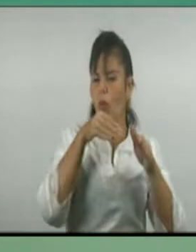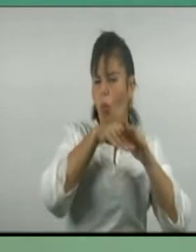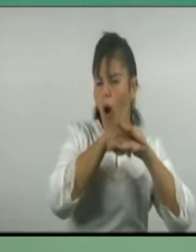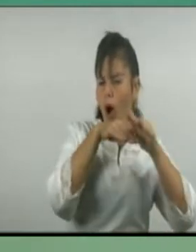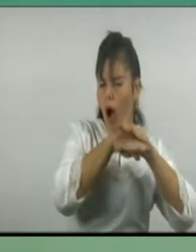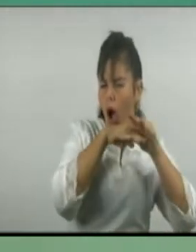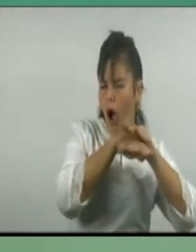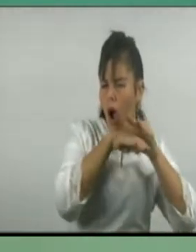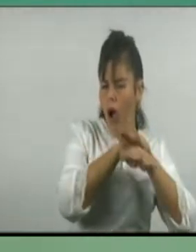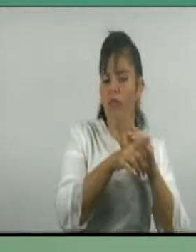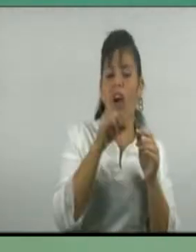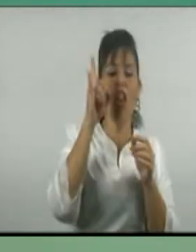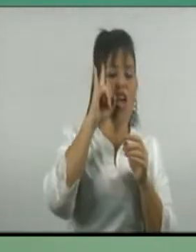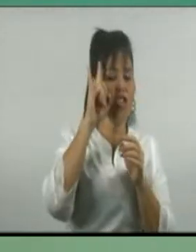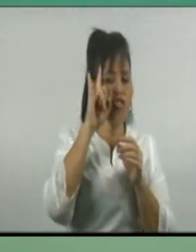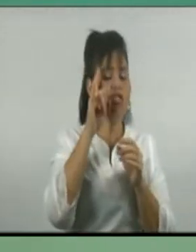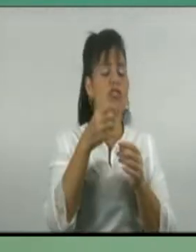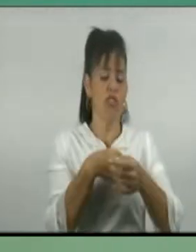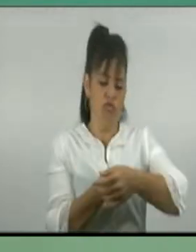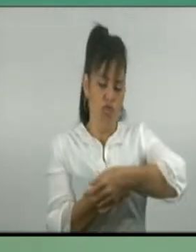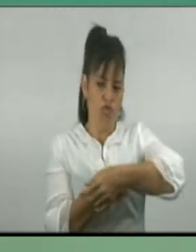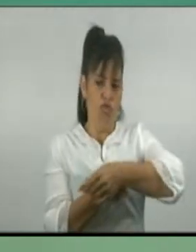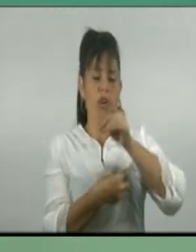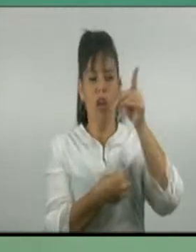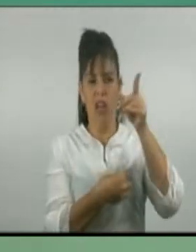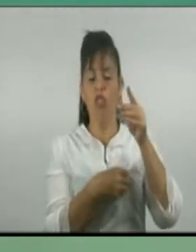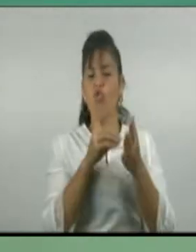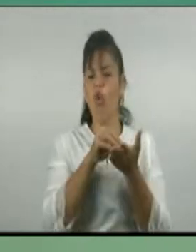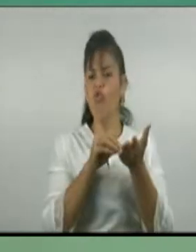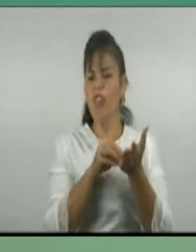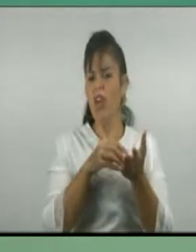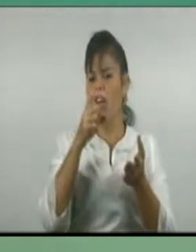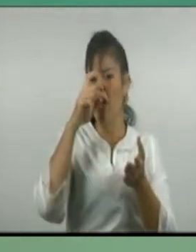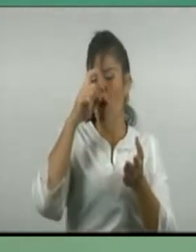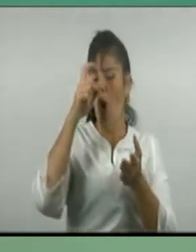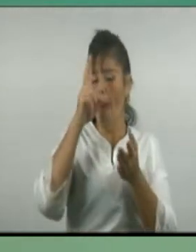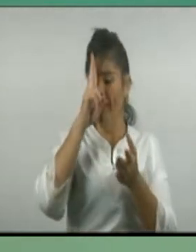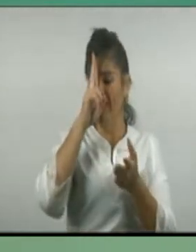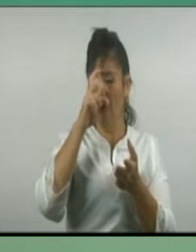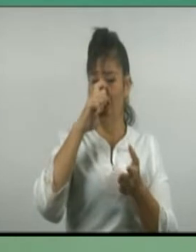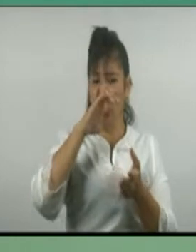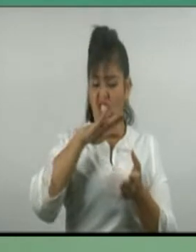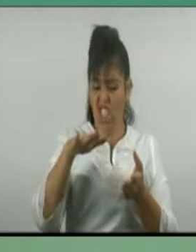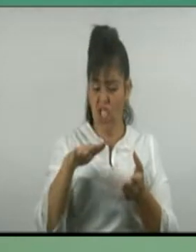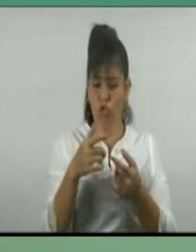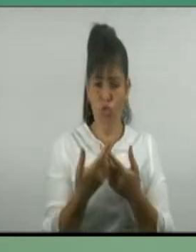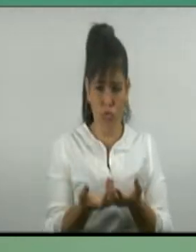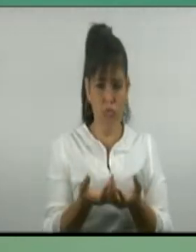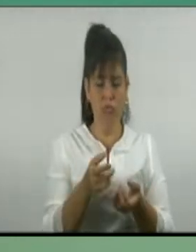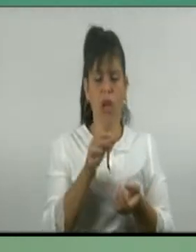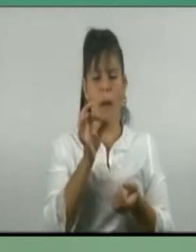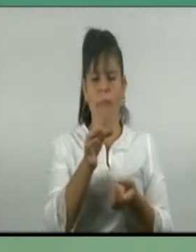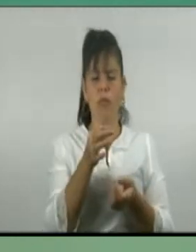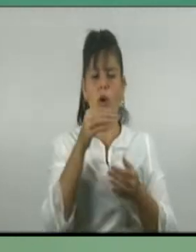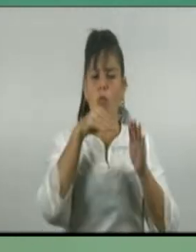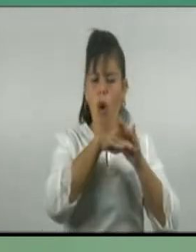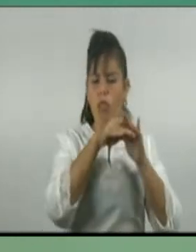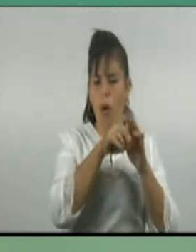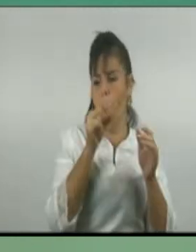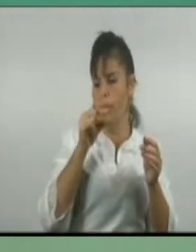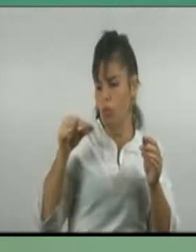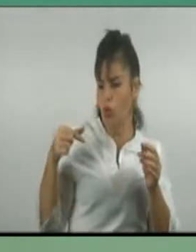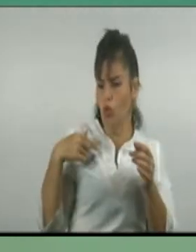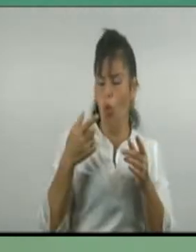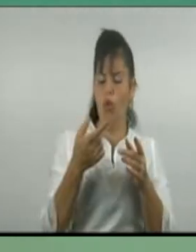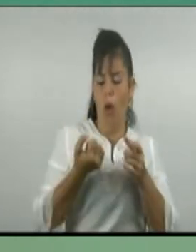pediátrico eduardo agramonte spine que ejecuta la recolección de la leche materna de las donantes que provienen